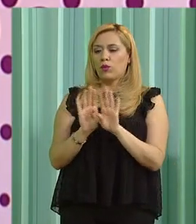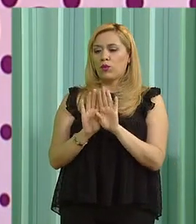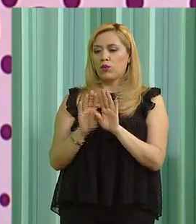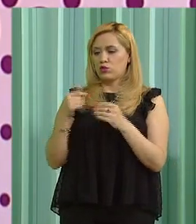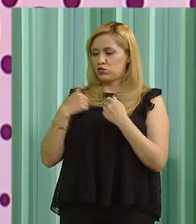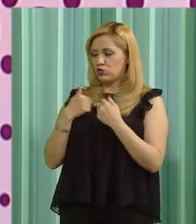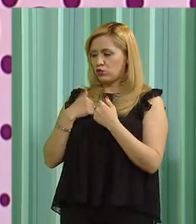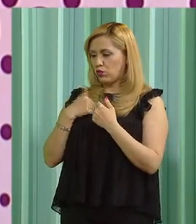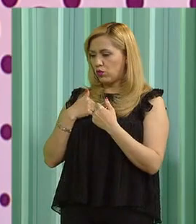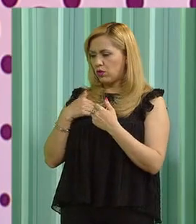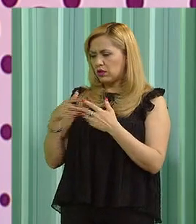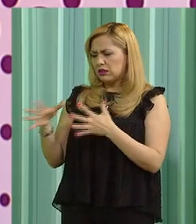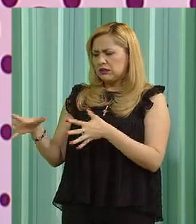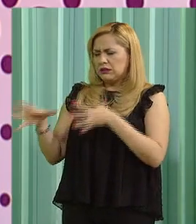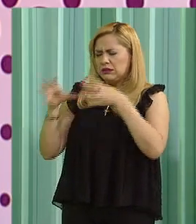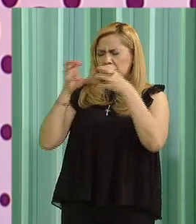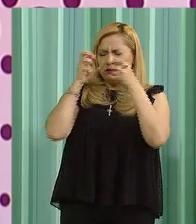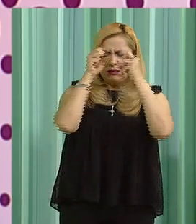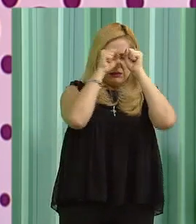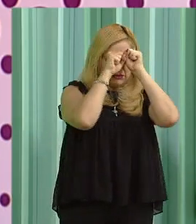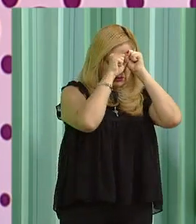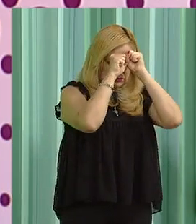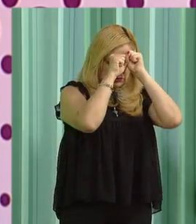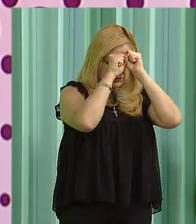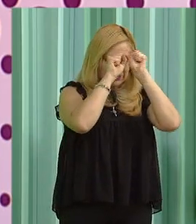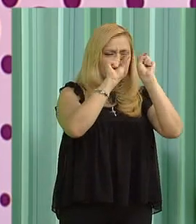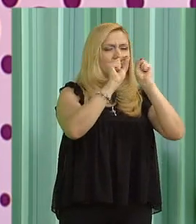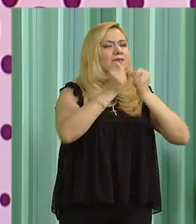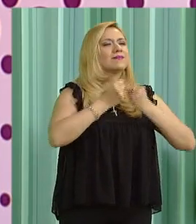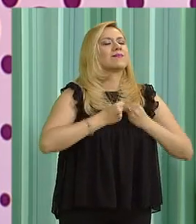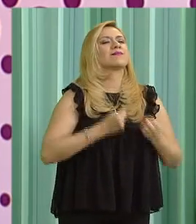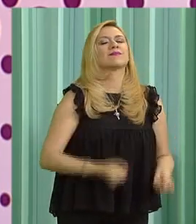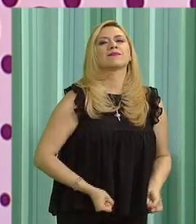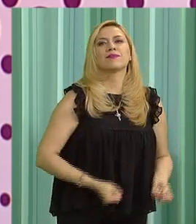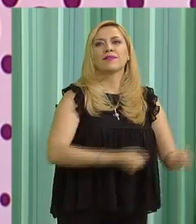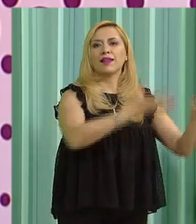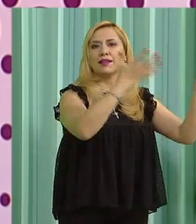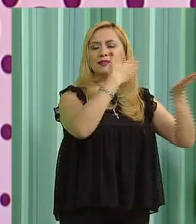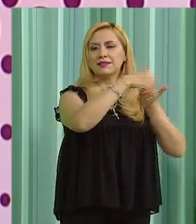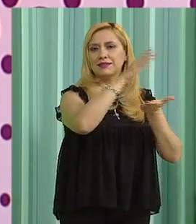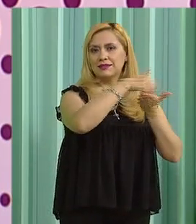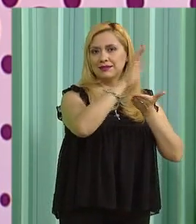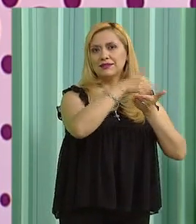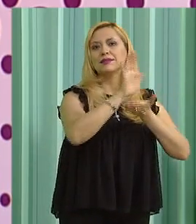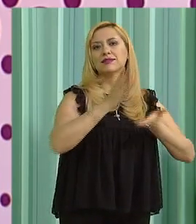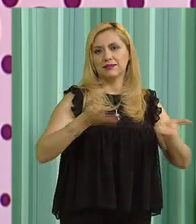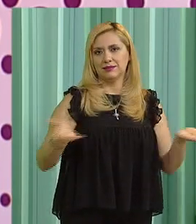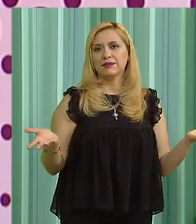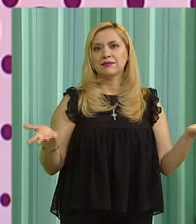las experiencias de dolor y difíciles. Habrá que compensar eso también.